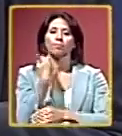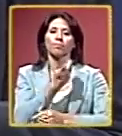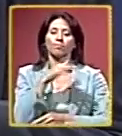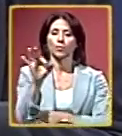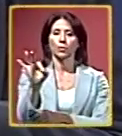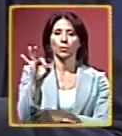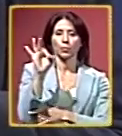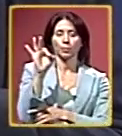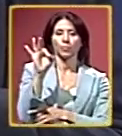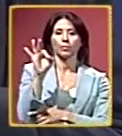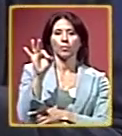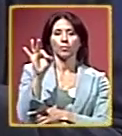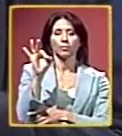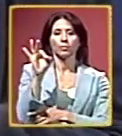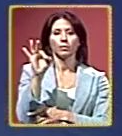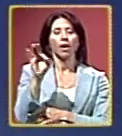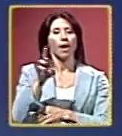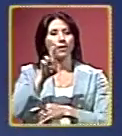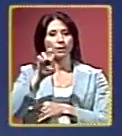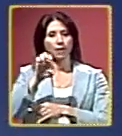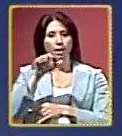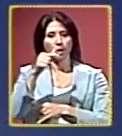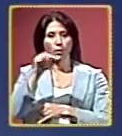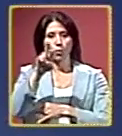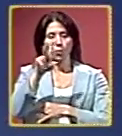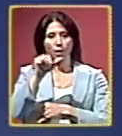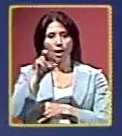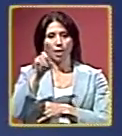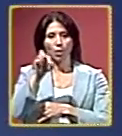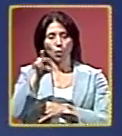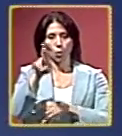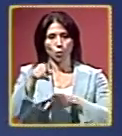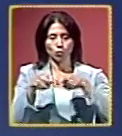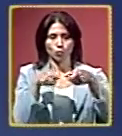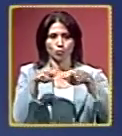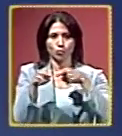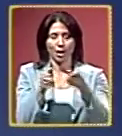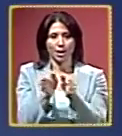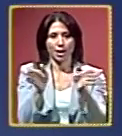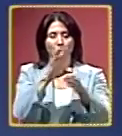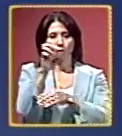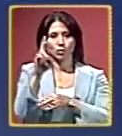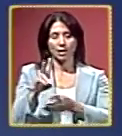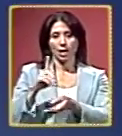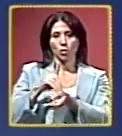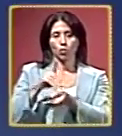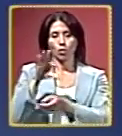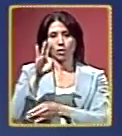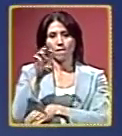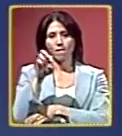invitado al Regulador General de Costa Rica, el doctor Fernando Herrero,